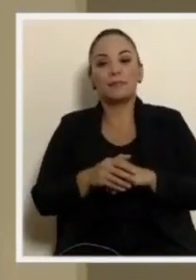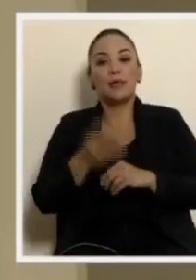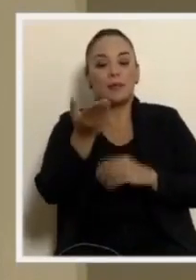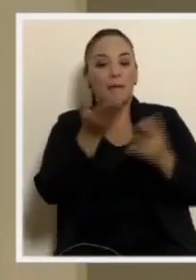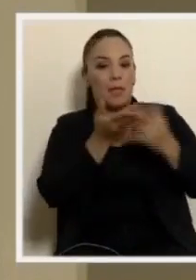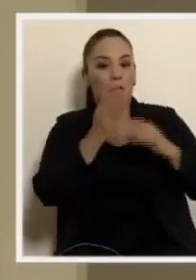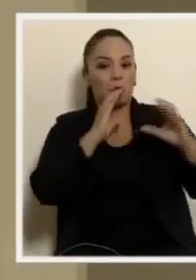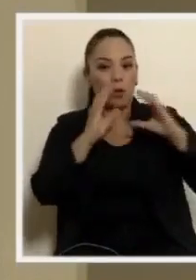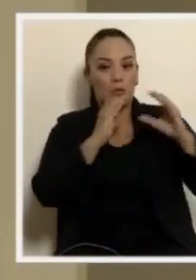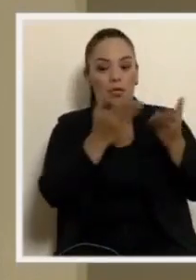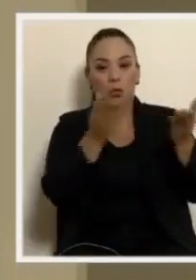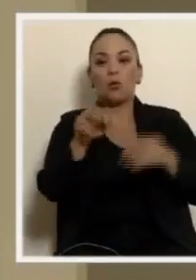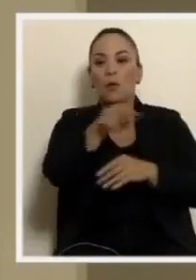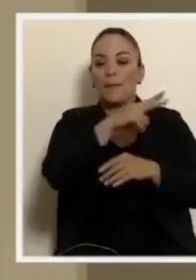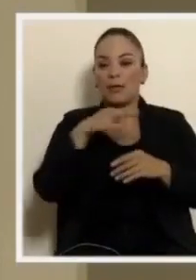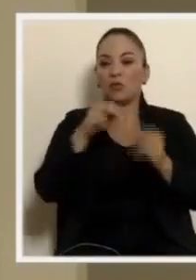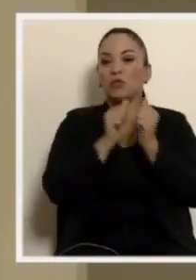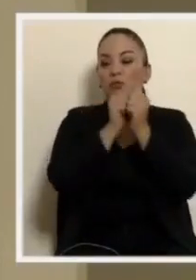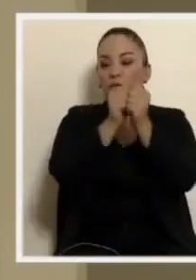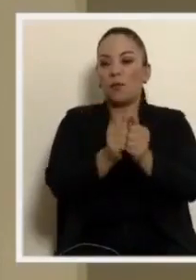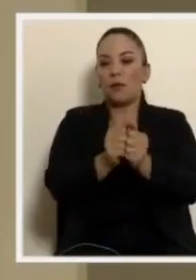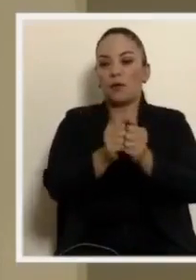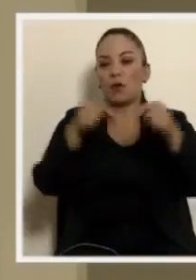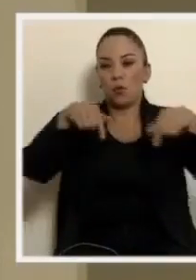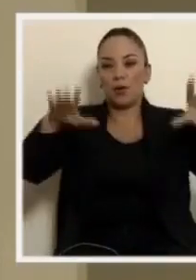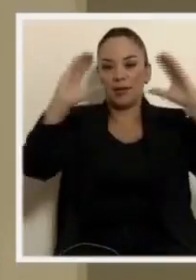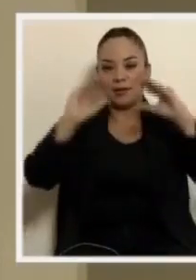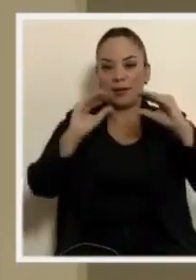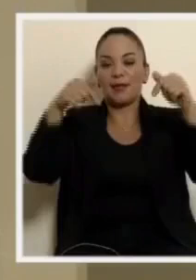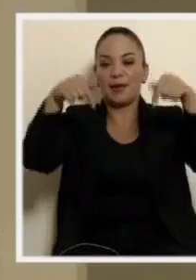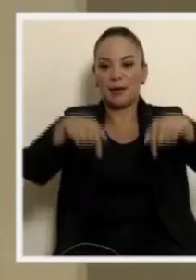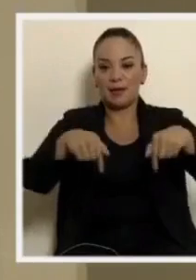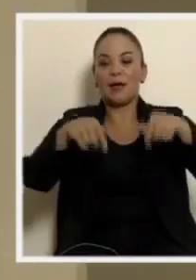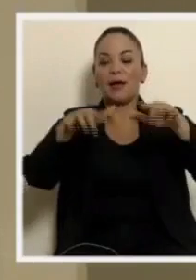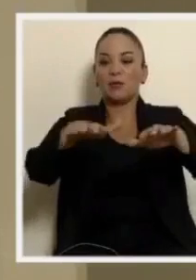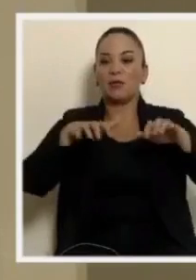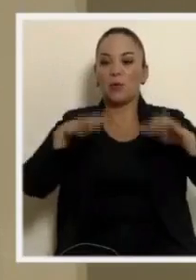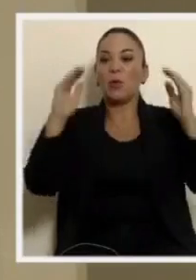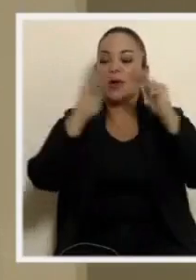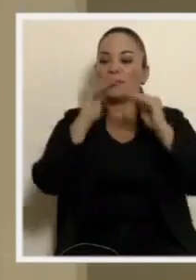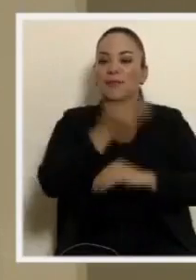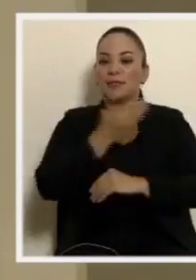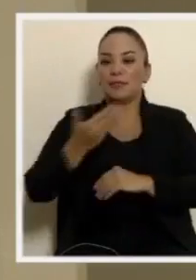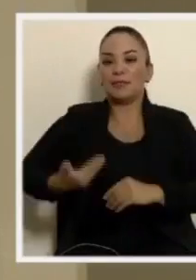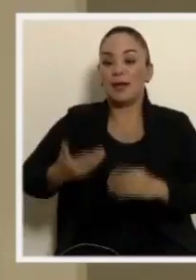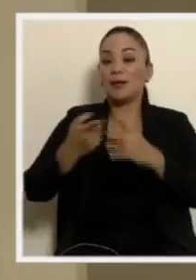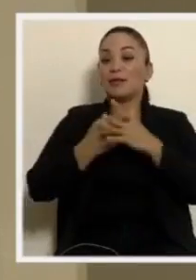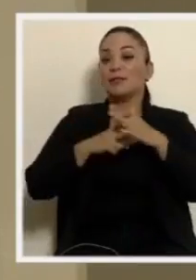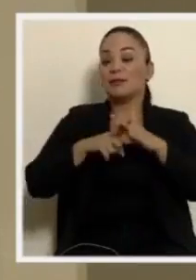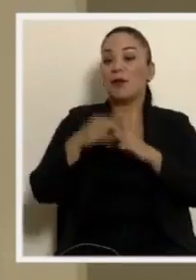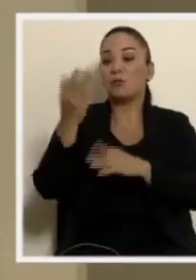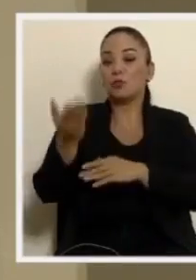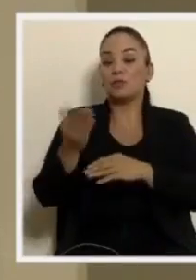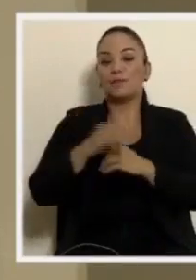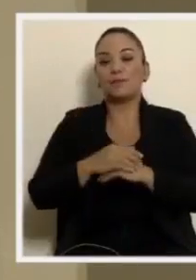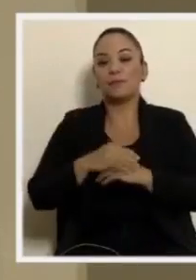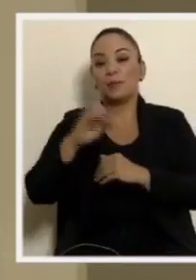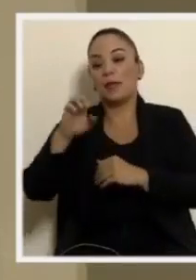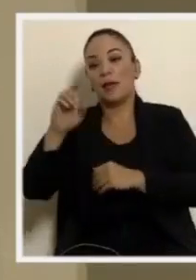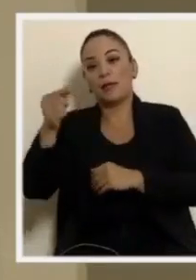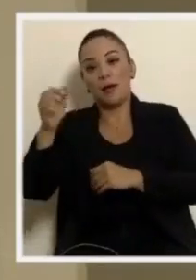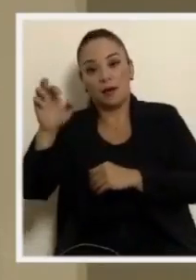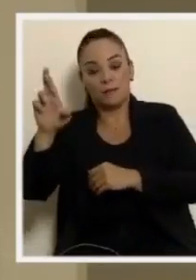colegas que nos acompañan esta tarde aquí en el auditorio de Casa Presidencial. Iniciamos con don Edgar Fonseca, del